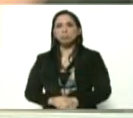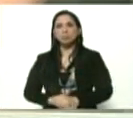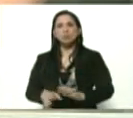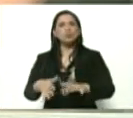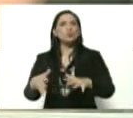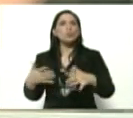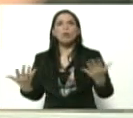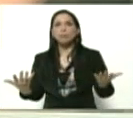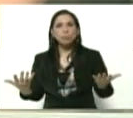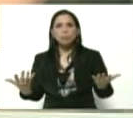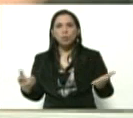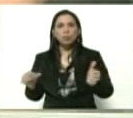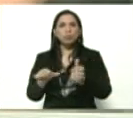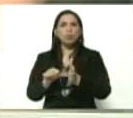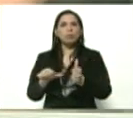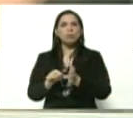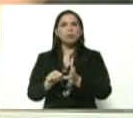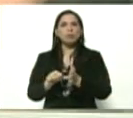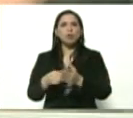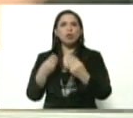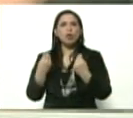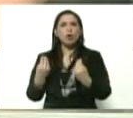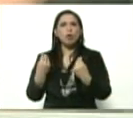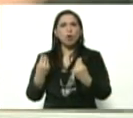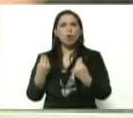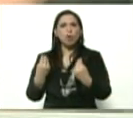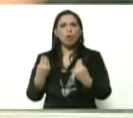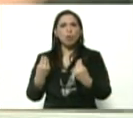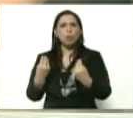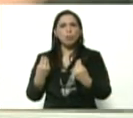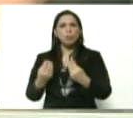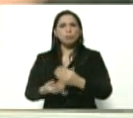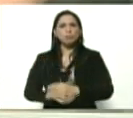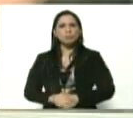¿Cuándo? ¿Dónde? ¿Cómo?